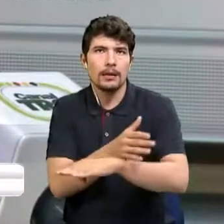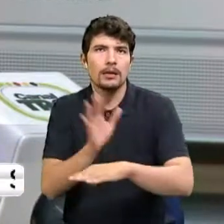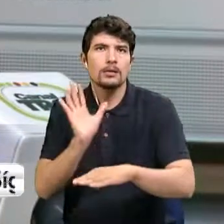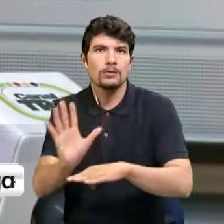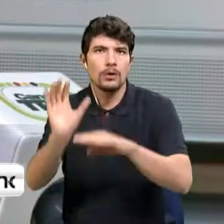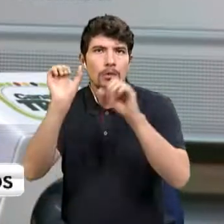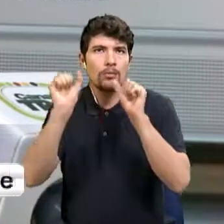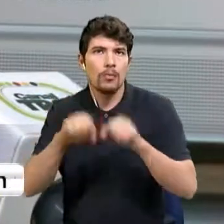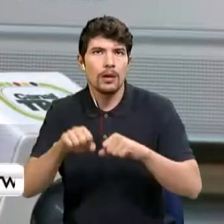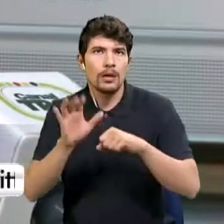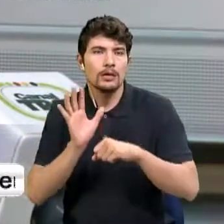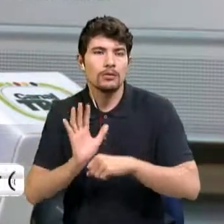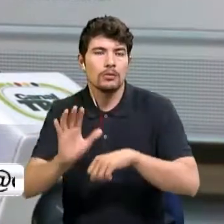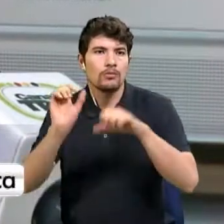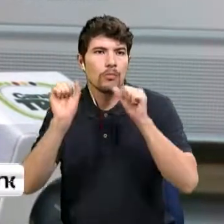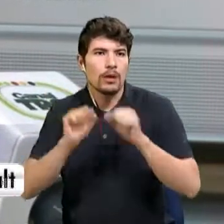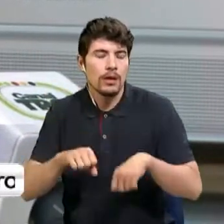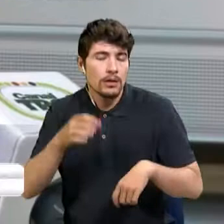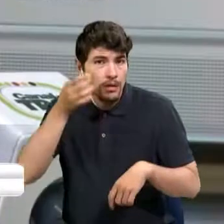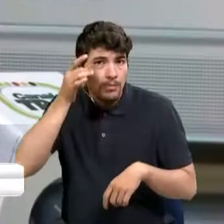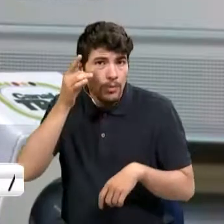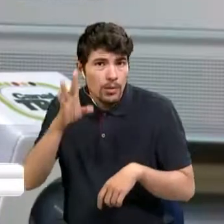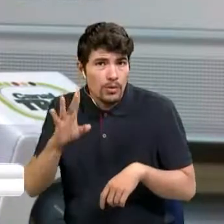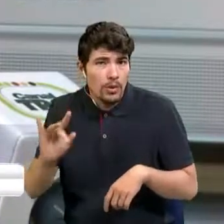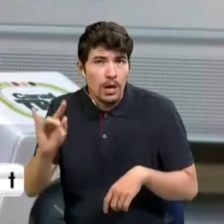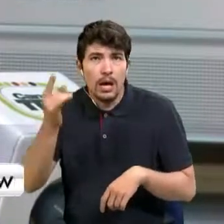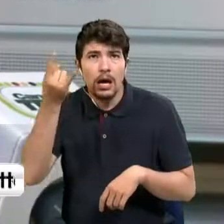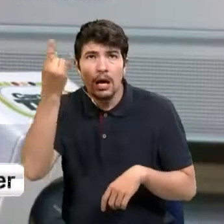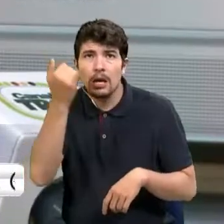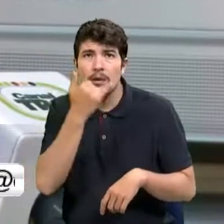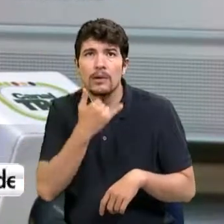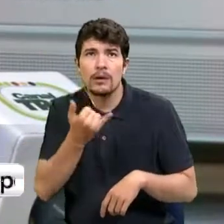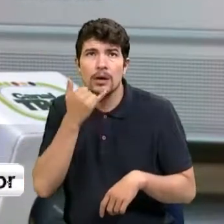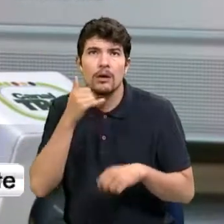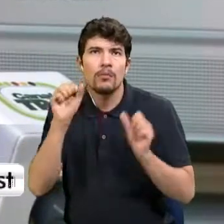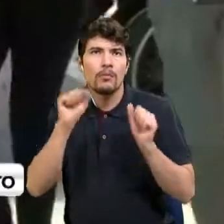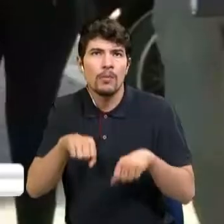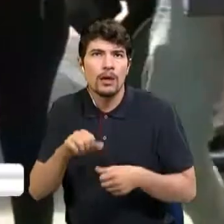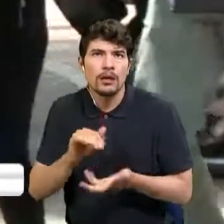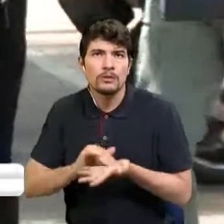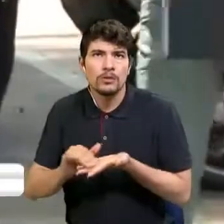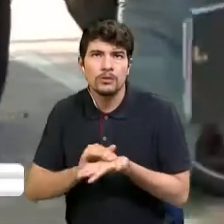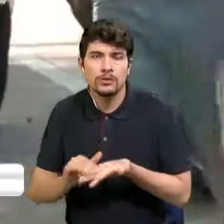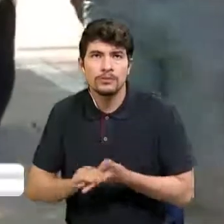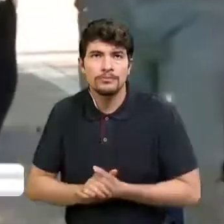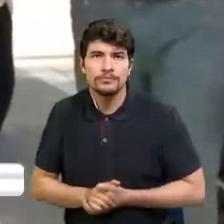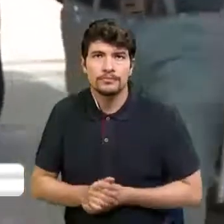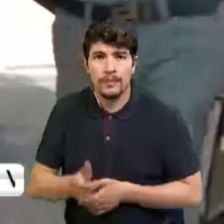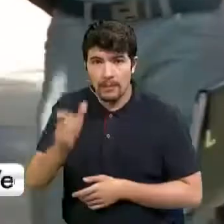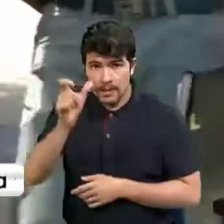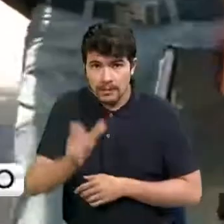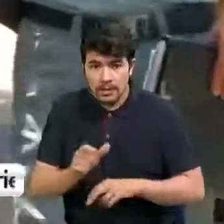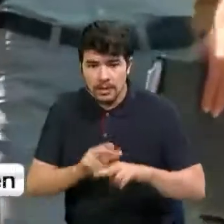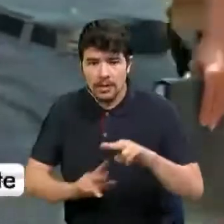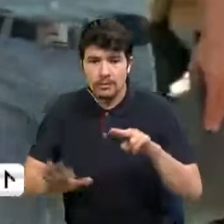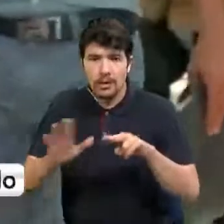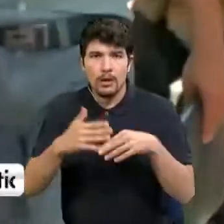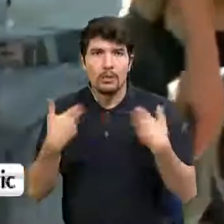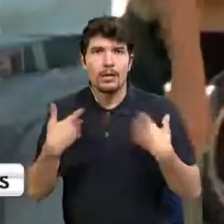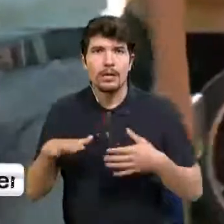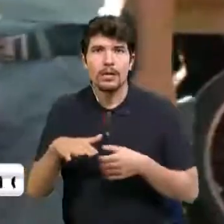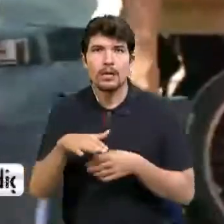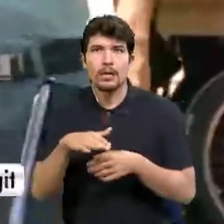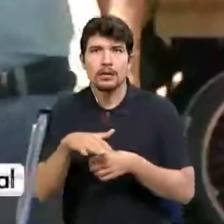les permite de alguna forma que si de pronto le quedó algún error pues puedan subsanar lo una persona natural en cualquiera de estas condiciones